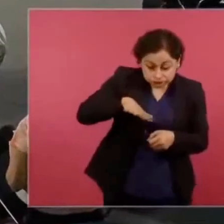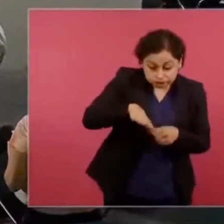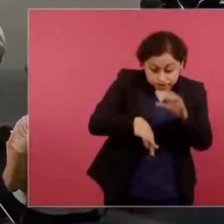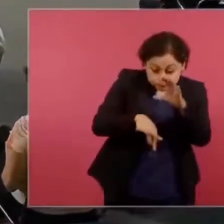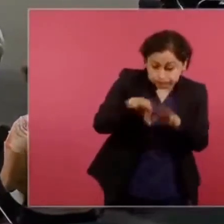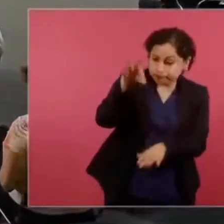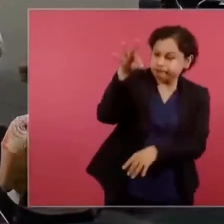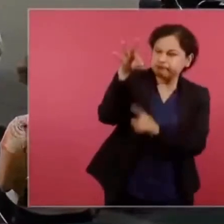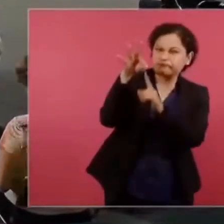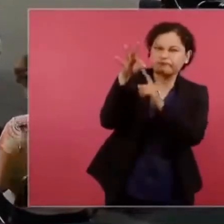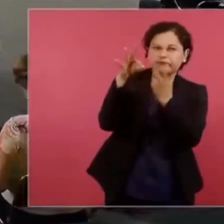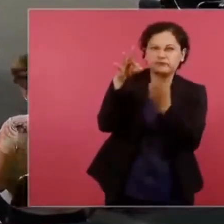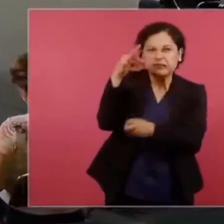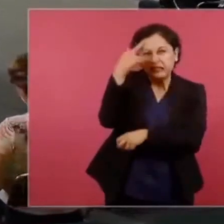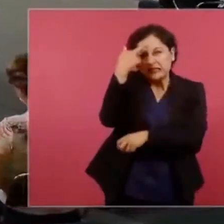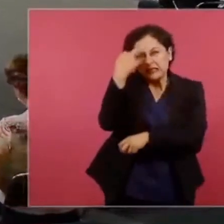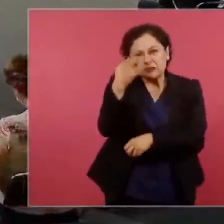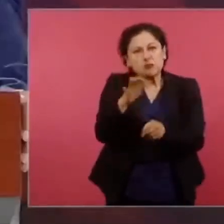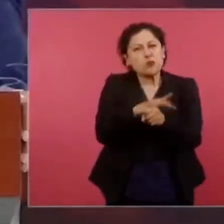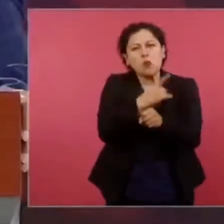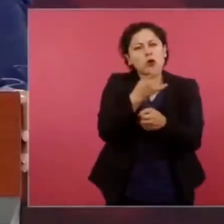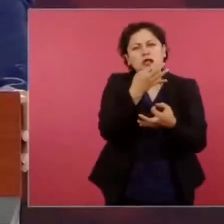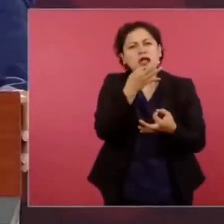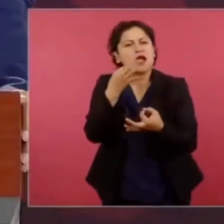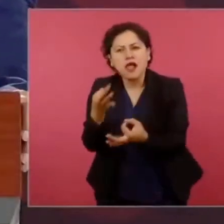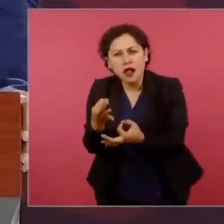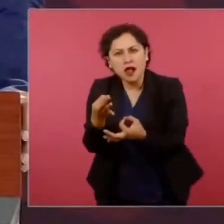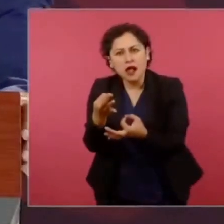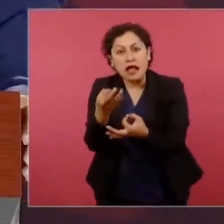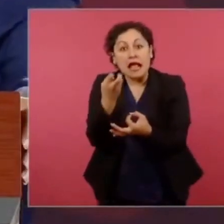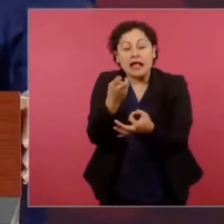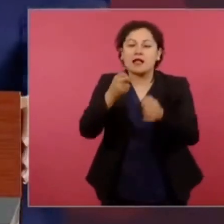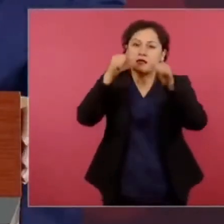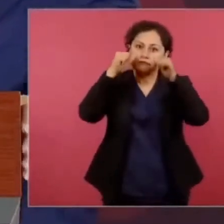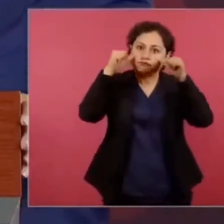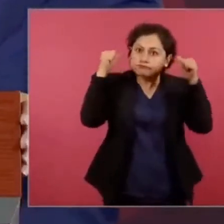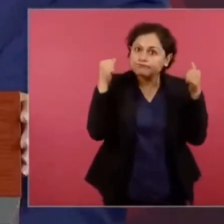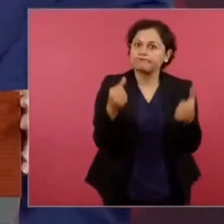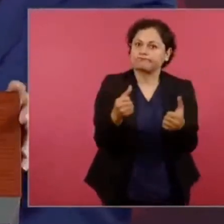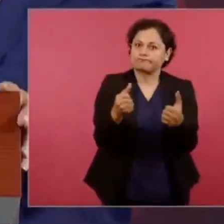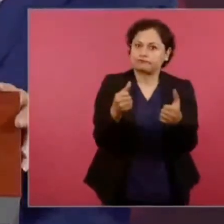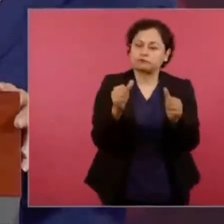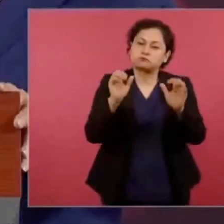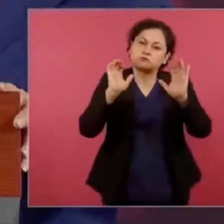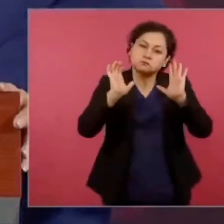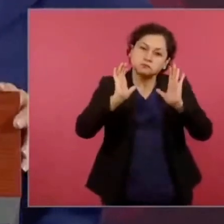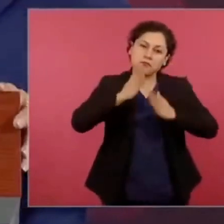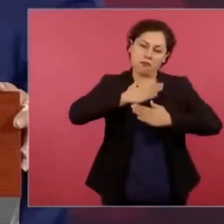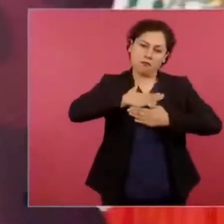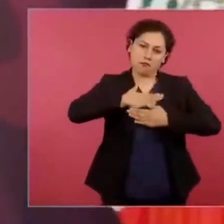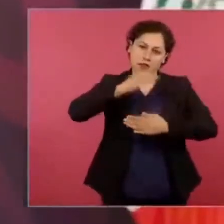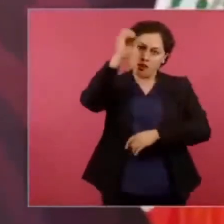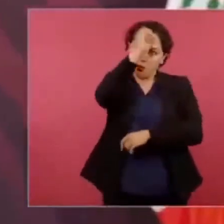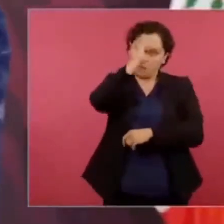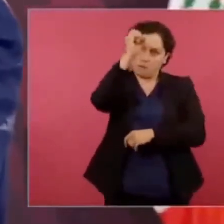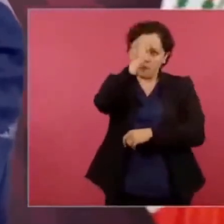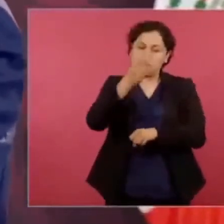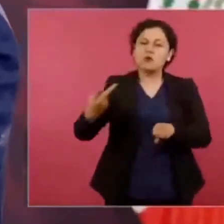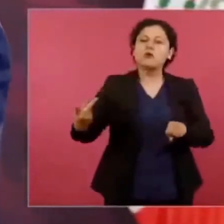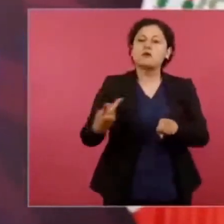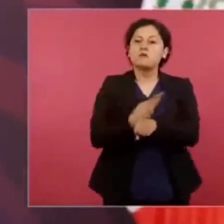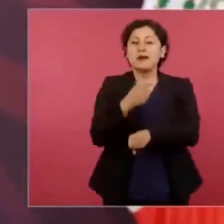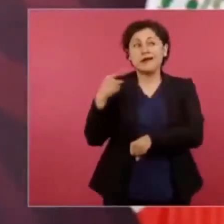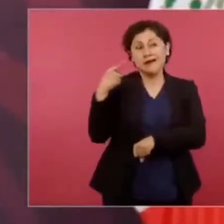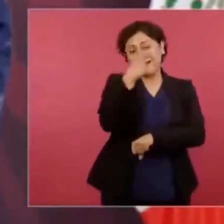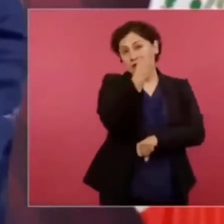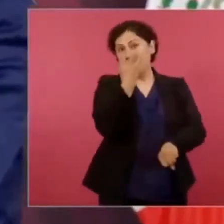Y yo sostengo que eso tiene que ver con el abandono a los jóvenes, con la